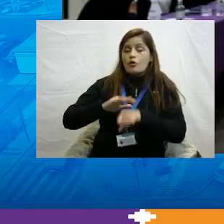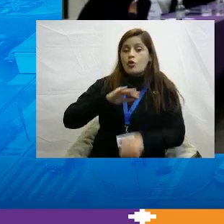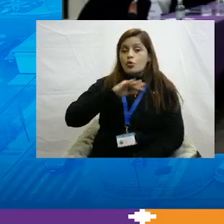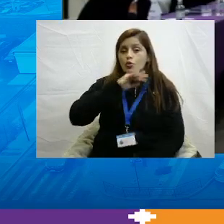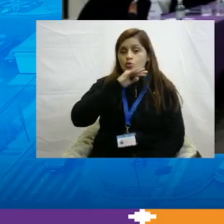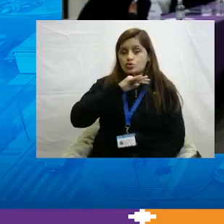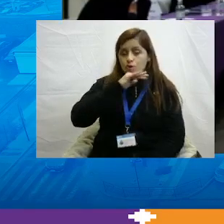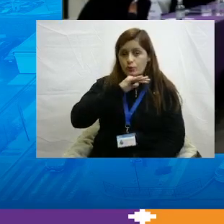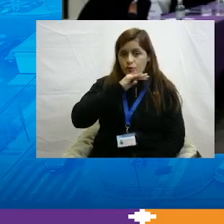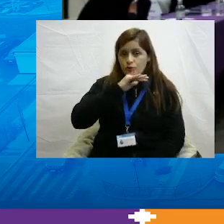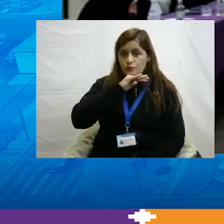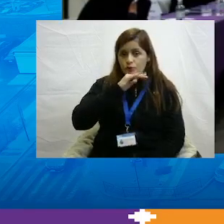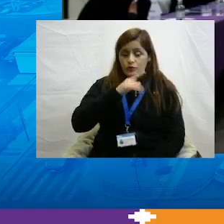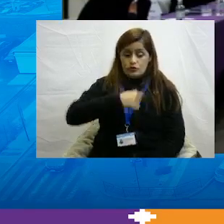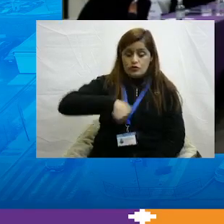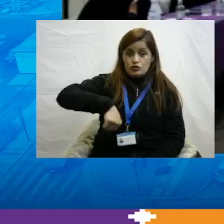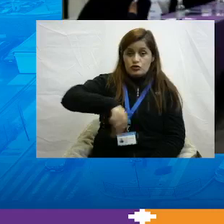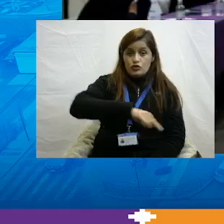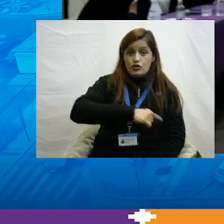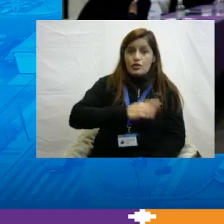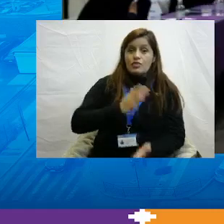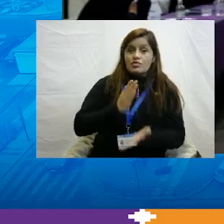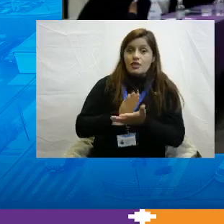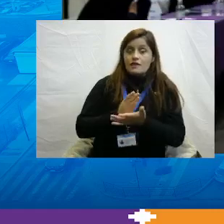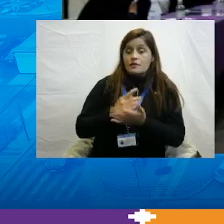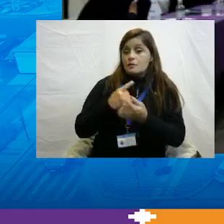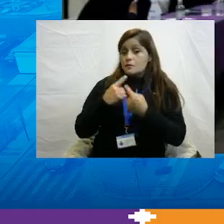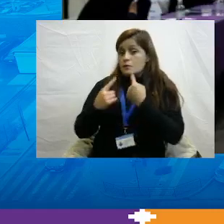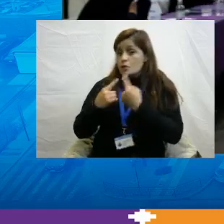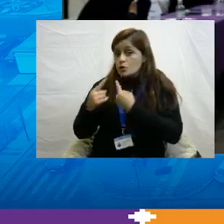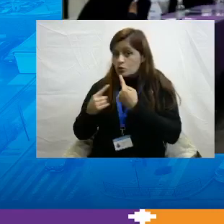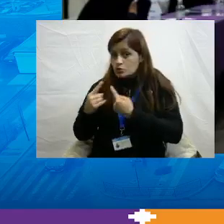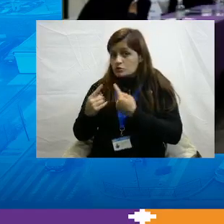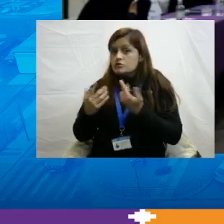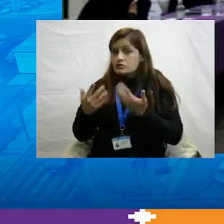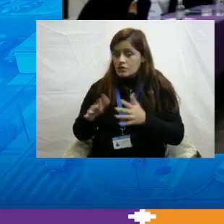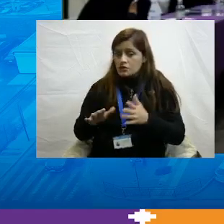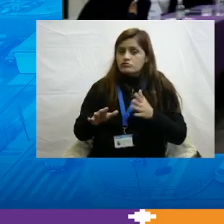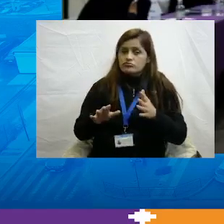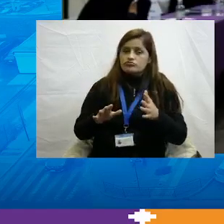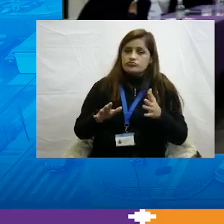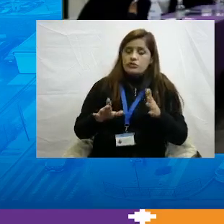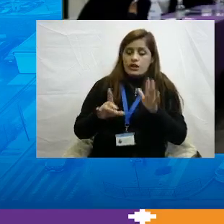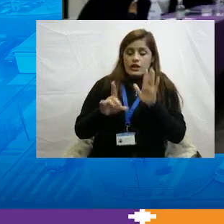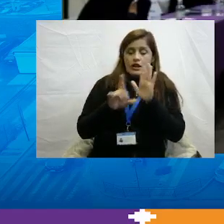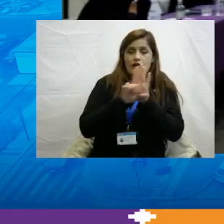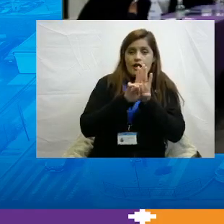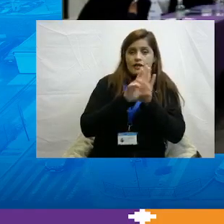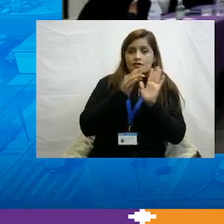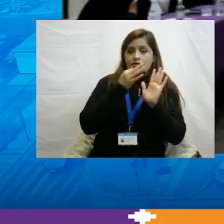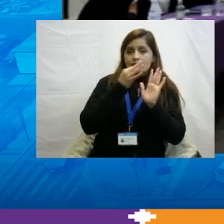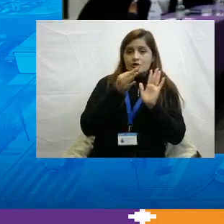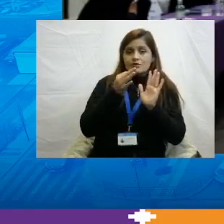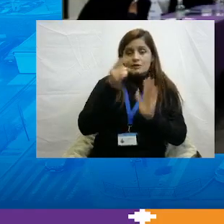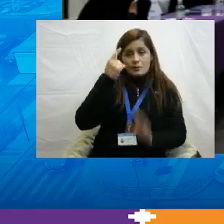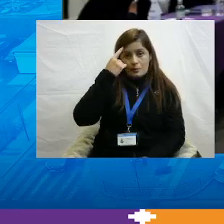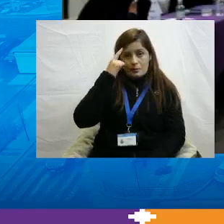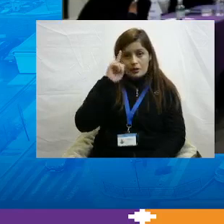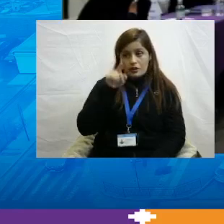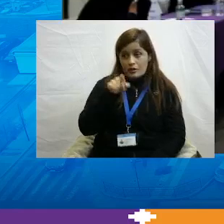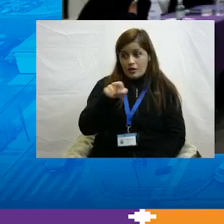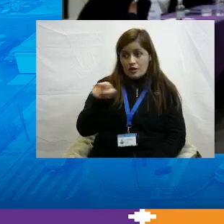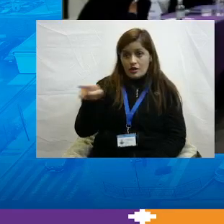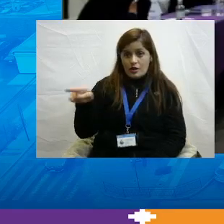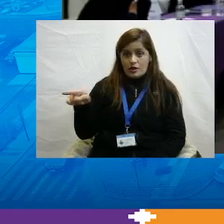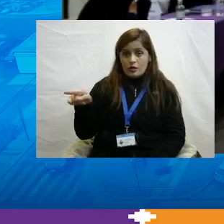nosotros tenemos que hacer las búsquedas correspondientes y hacer la notificación, en este caso, que las que disponga la ley, pero ello no obsta a que podamos